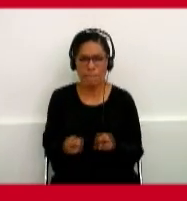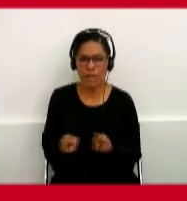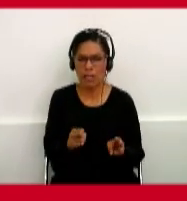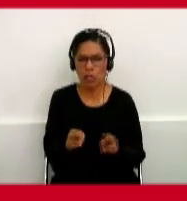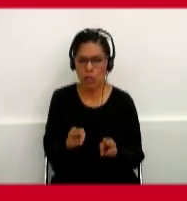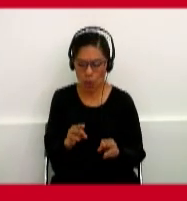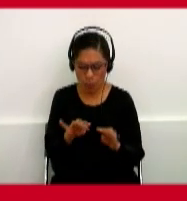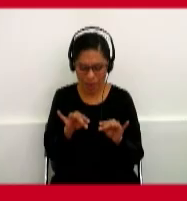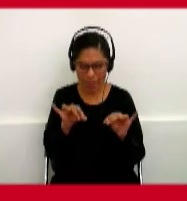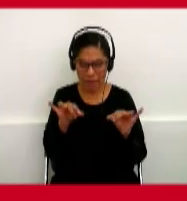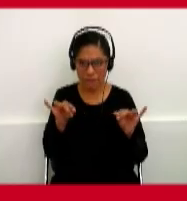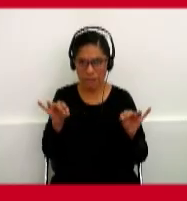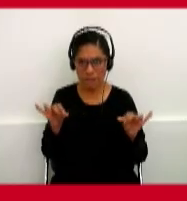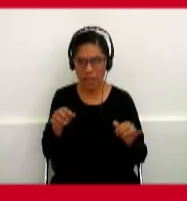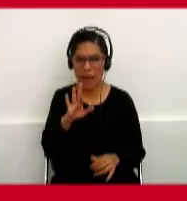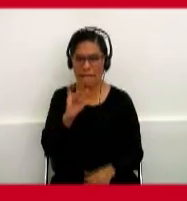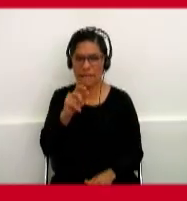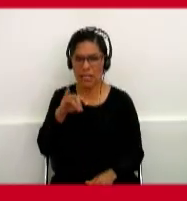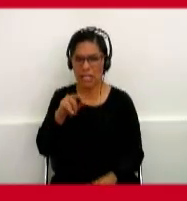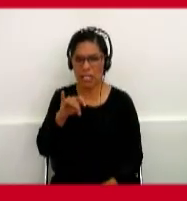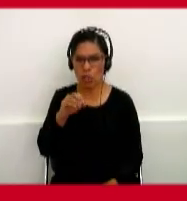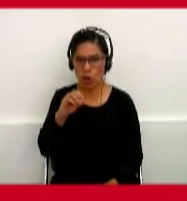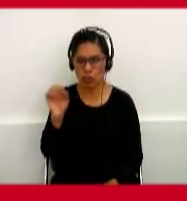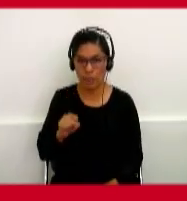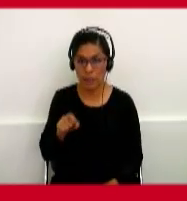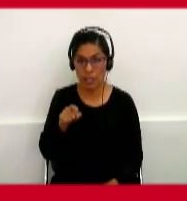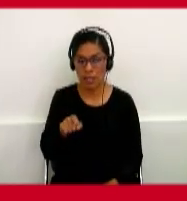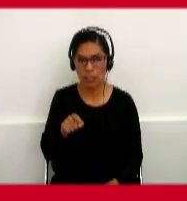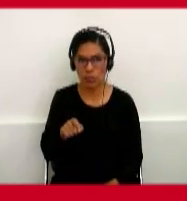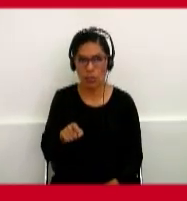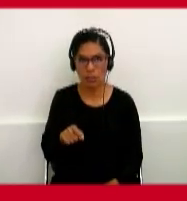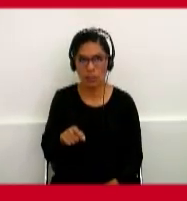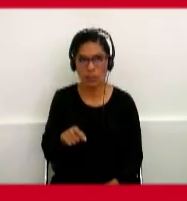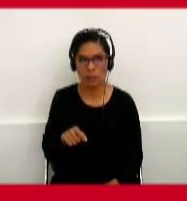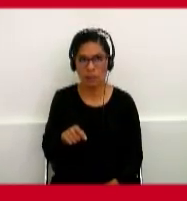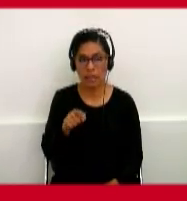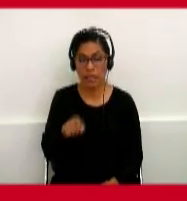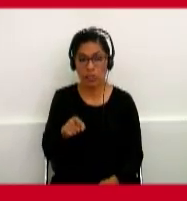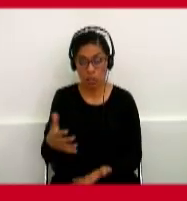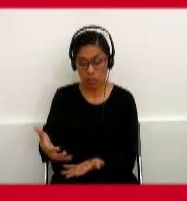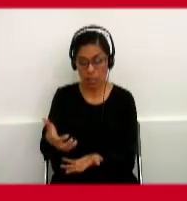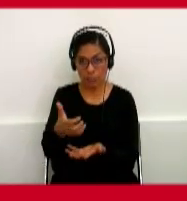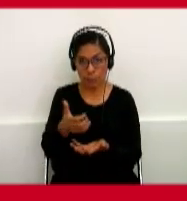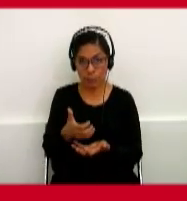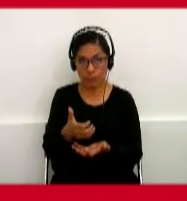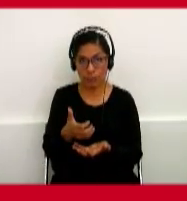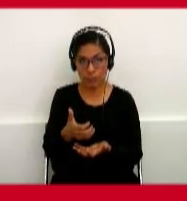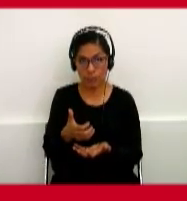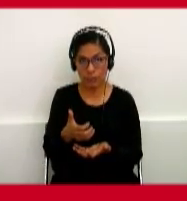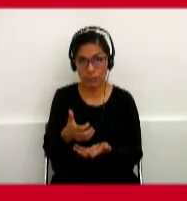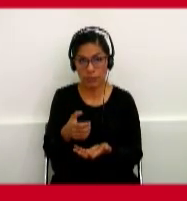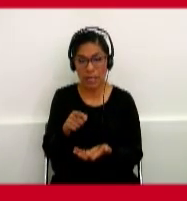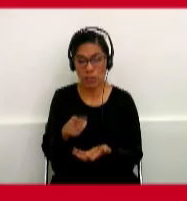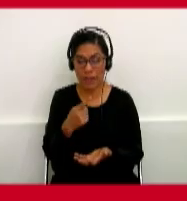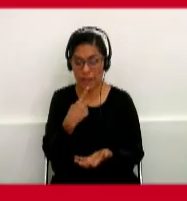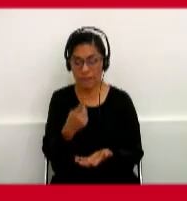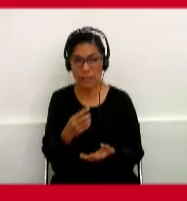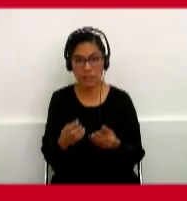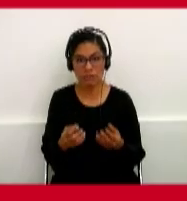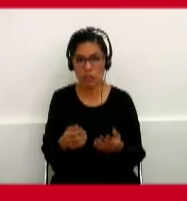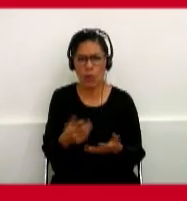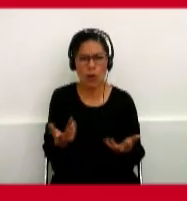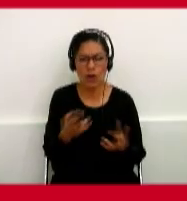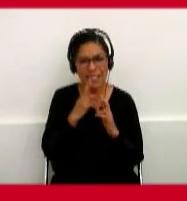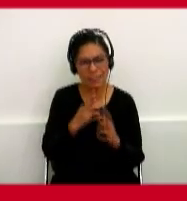elementos finitos, y ya se supone que es la superficie de falla que vayas a obtener con esta, te debería, ¿no?, salir parecida a la